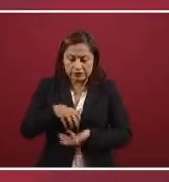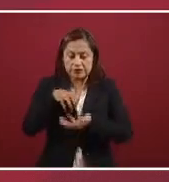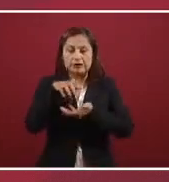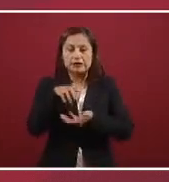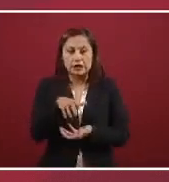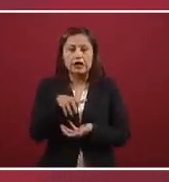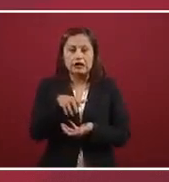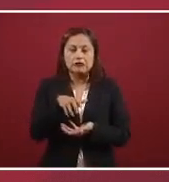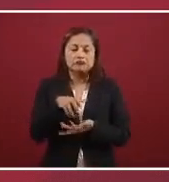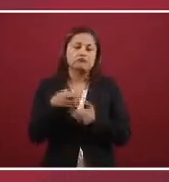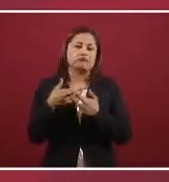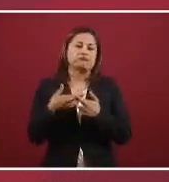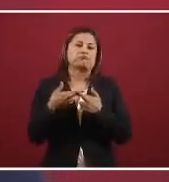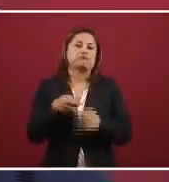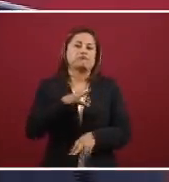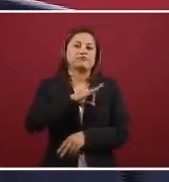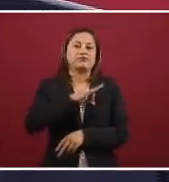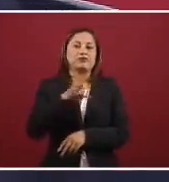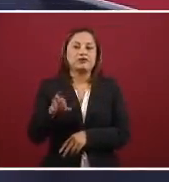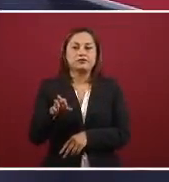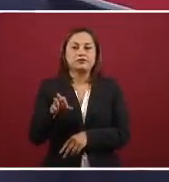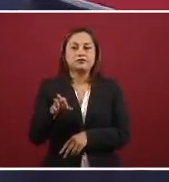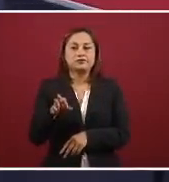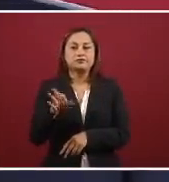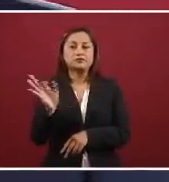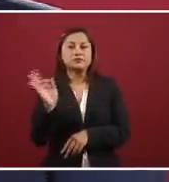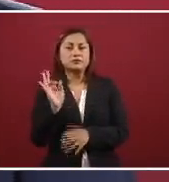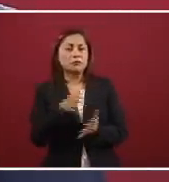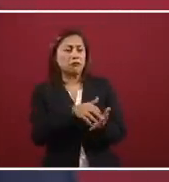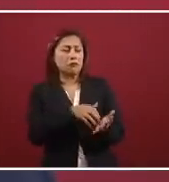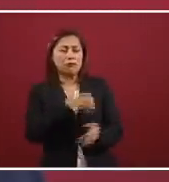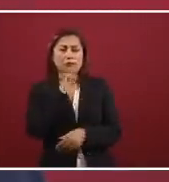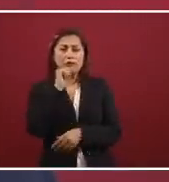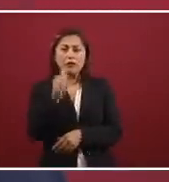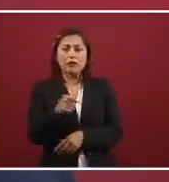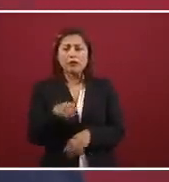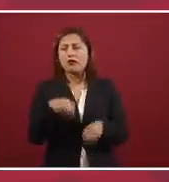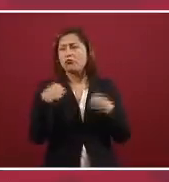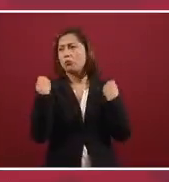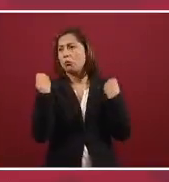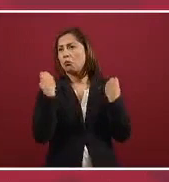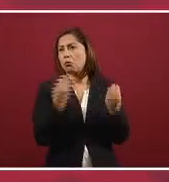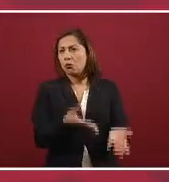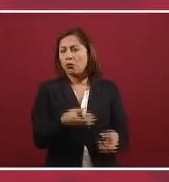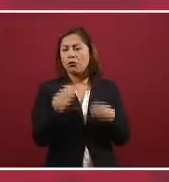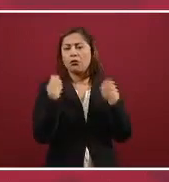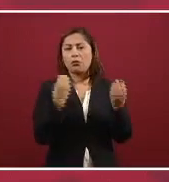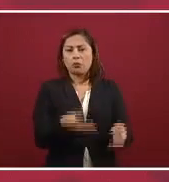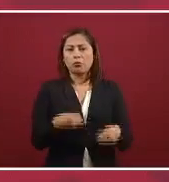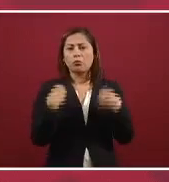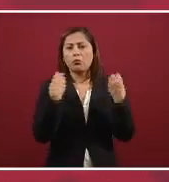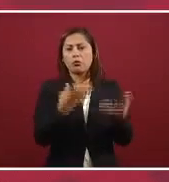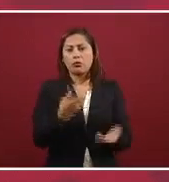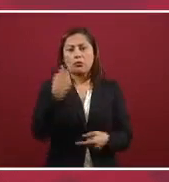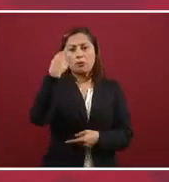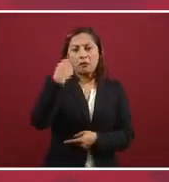porque pues todo se gastaría en entregar pensiones millonarias,